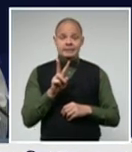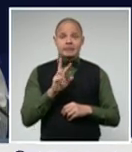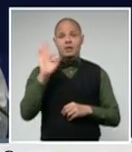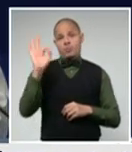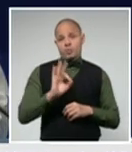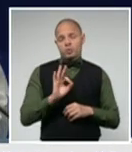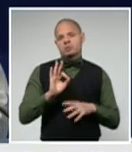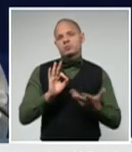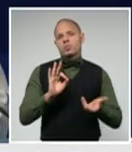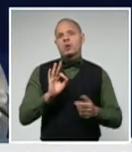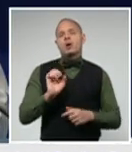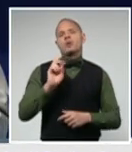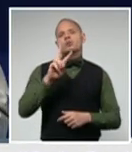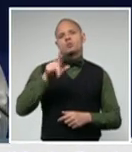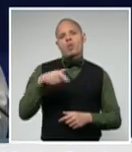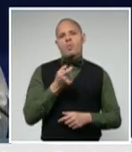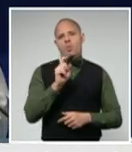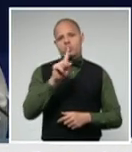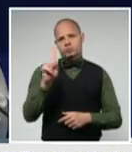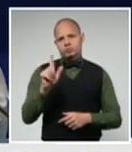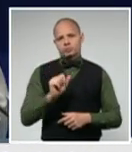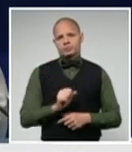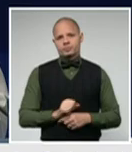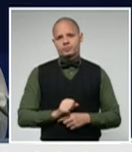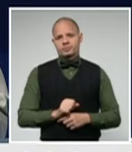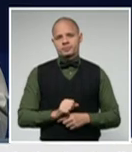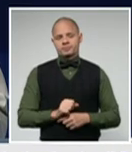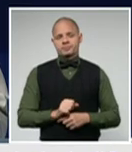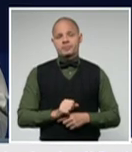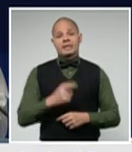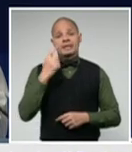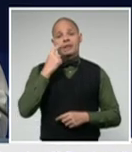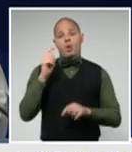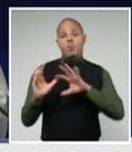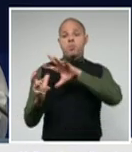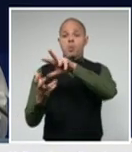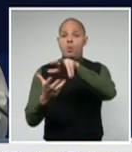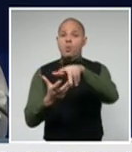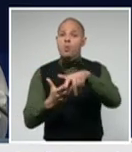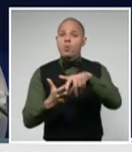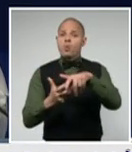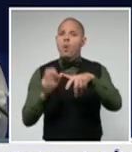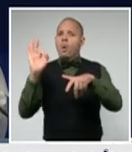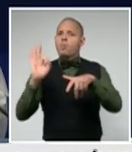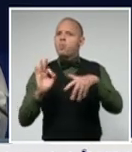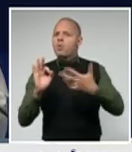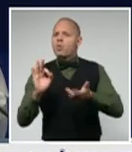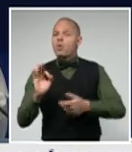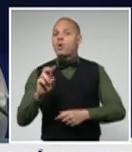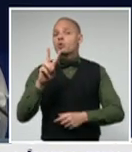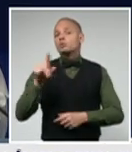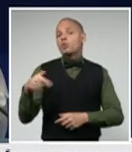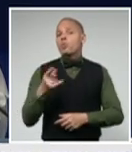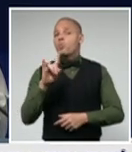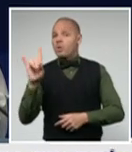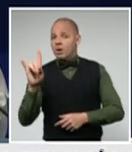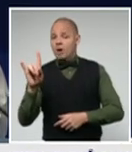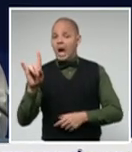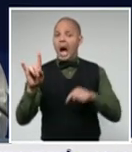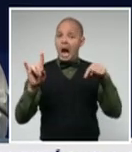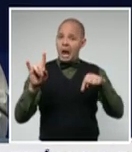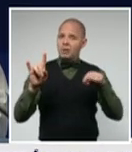2,11%, inferior a la del mundo, que es de 2,98%, e inferior a la región de las